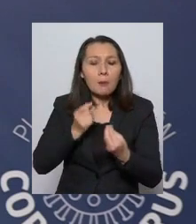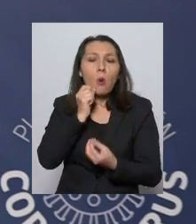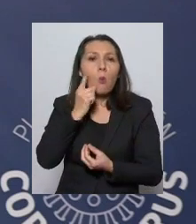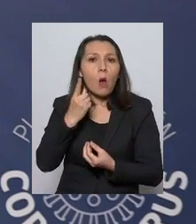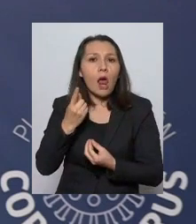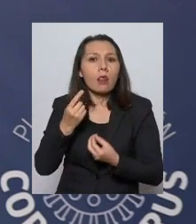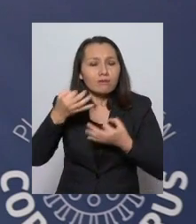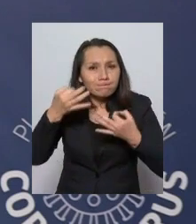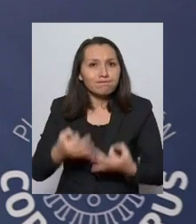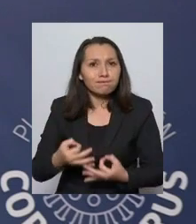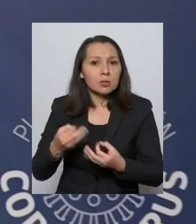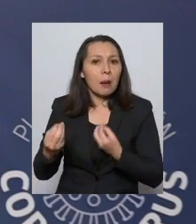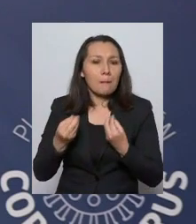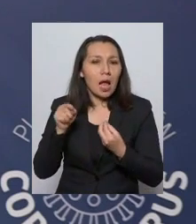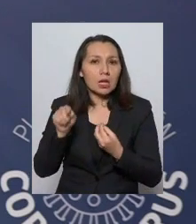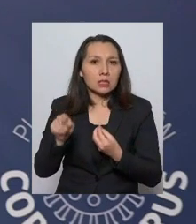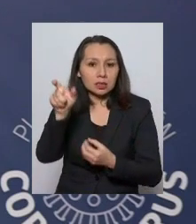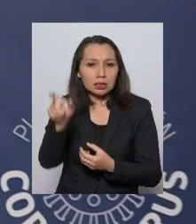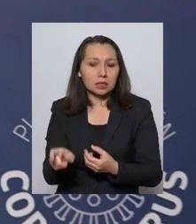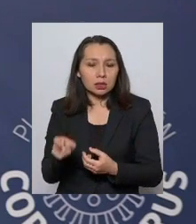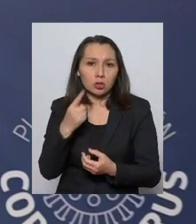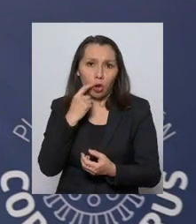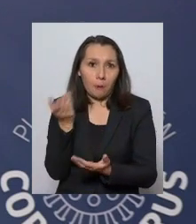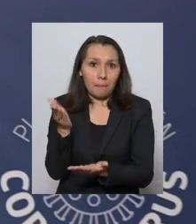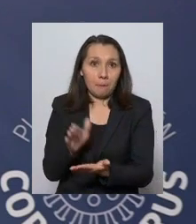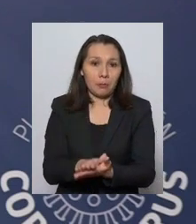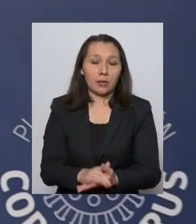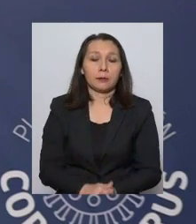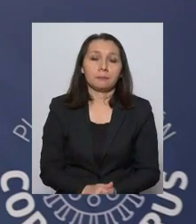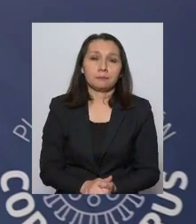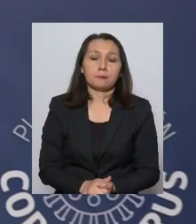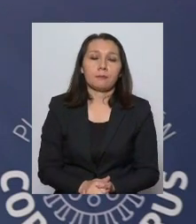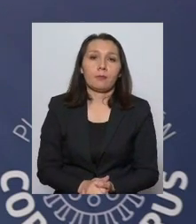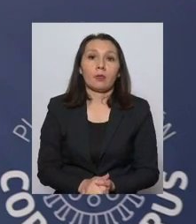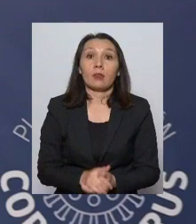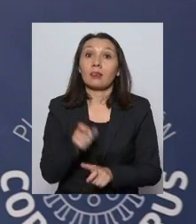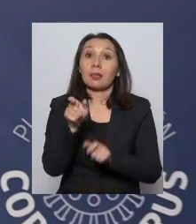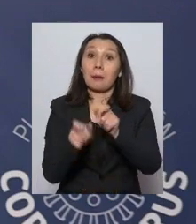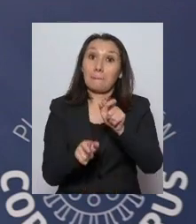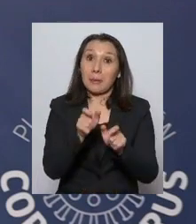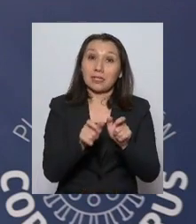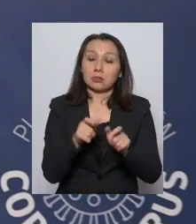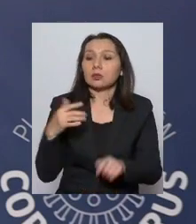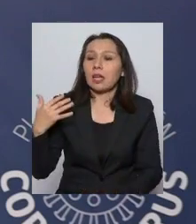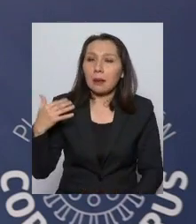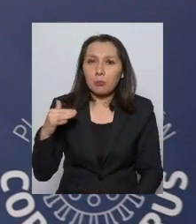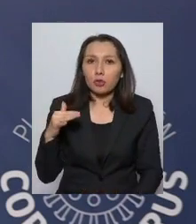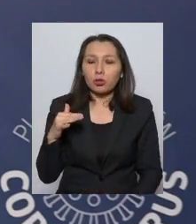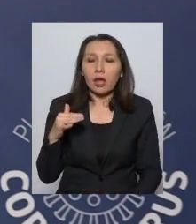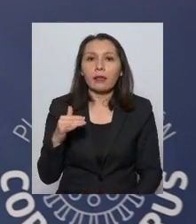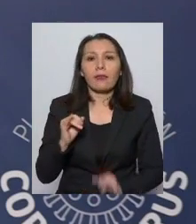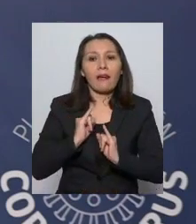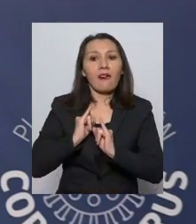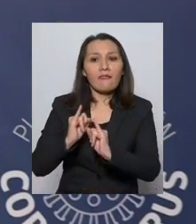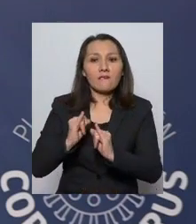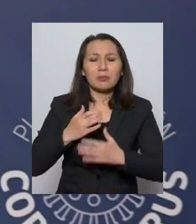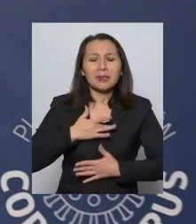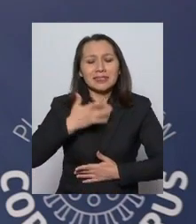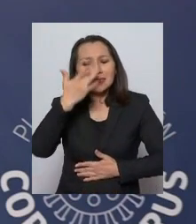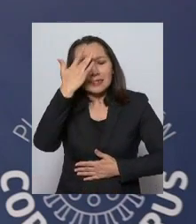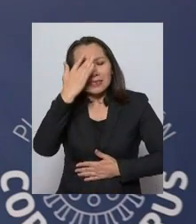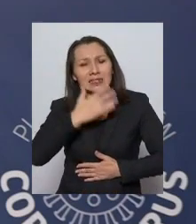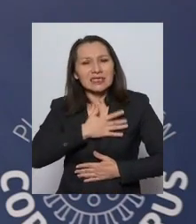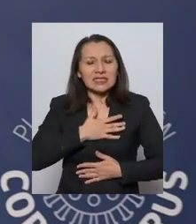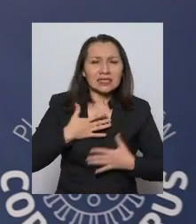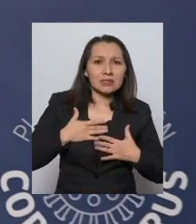fue la situación que pasó en relación a esta persona. Las personas es importante que informen sus síntomas